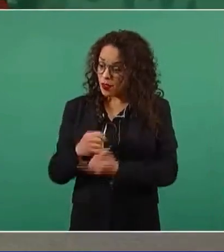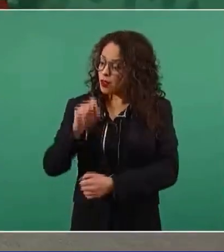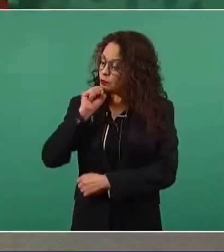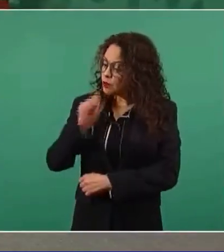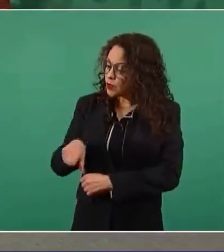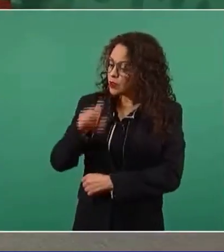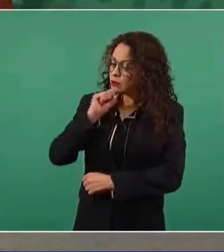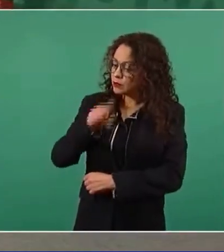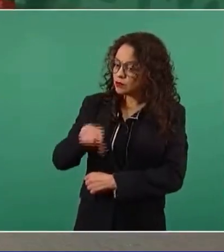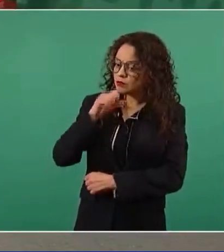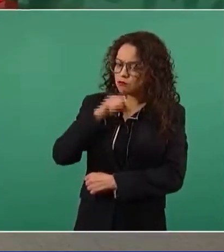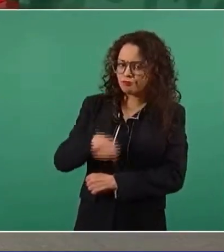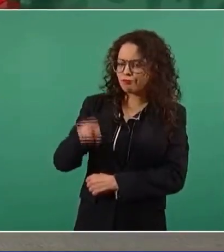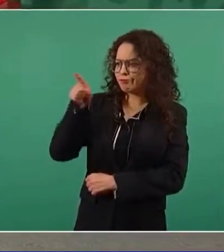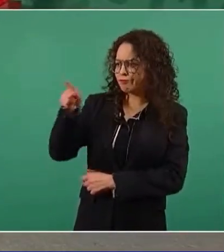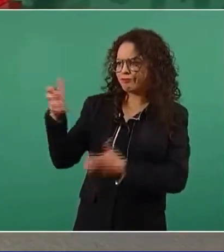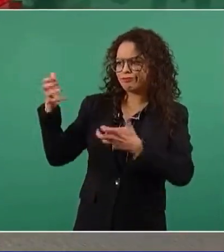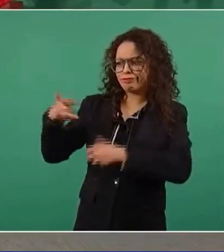que con su pan se lo coman.